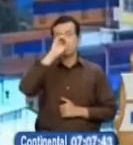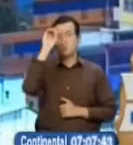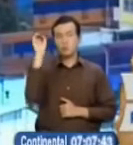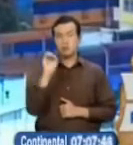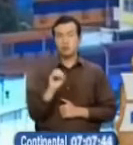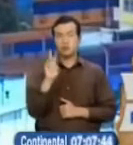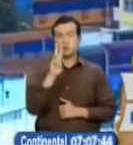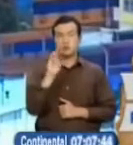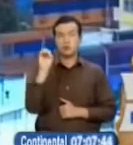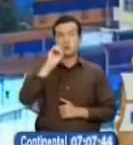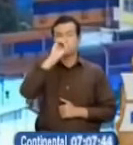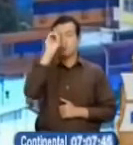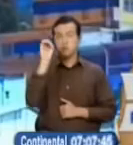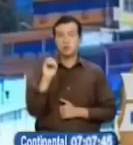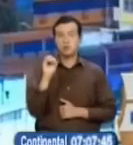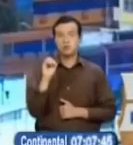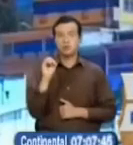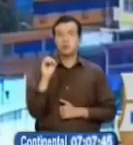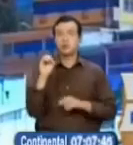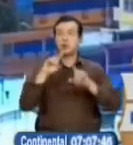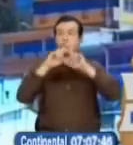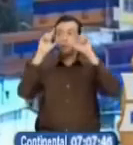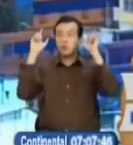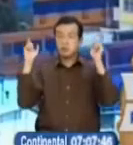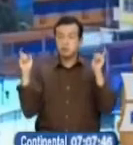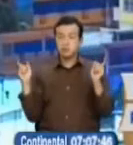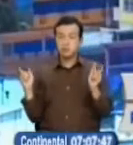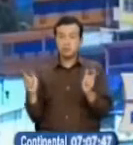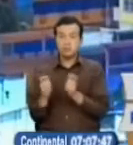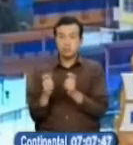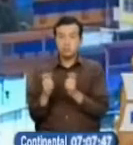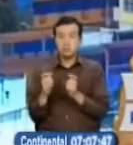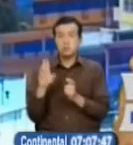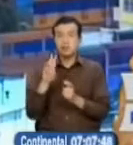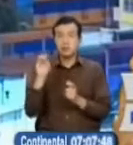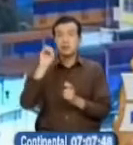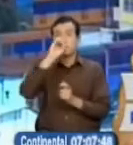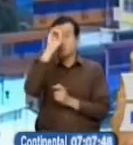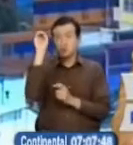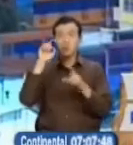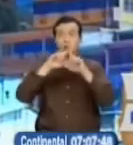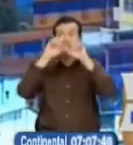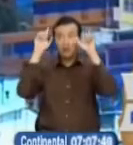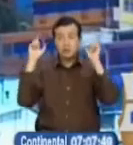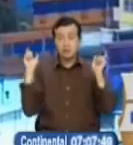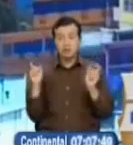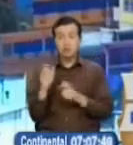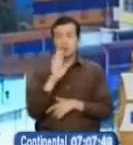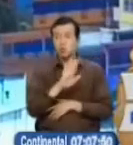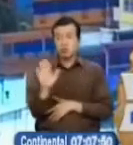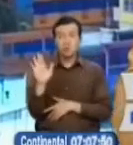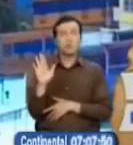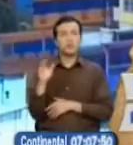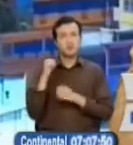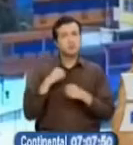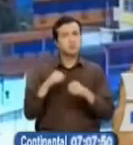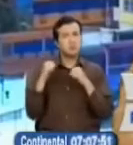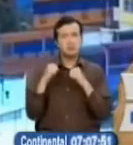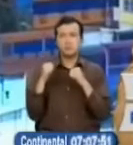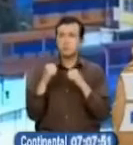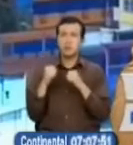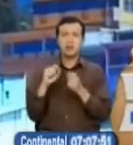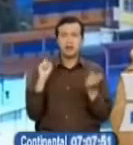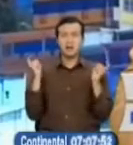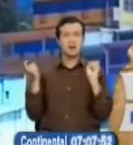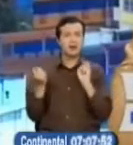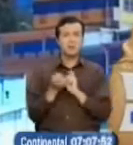el 60% son pymes, el 60% son pequeñas y medianas empresas que están tratando de hacer las cosas de manera diferente,